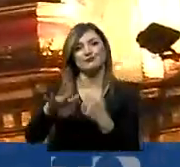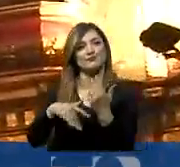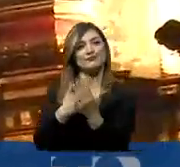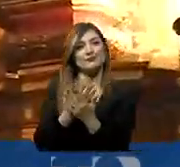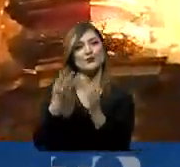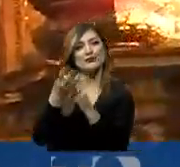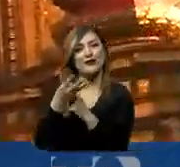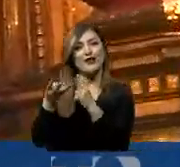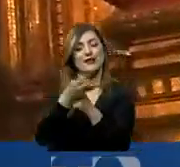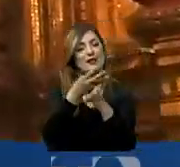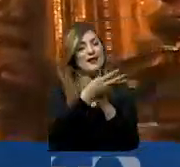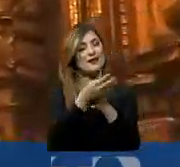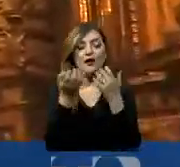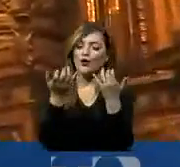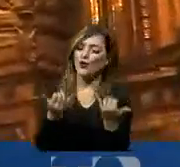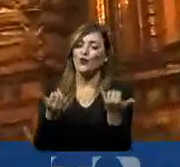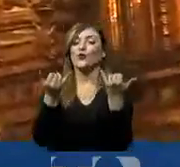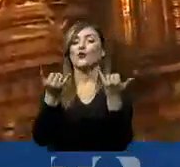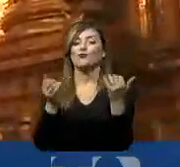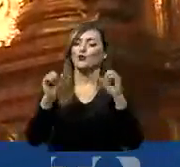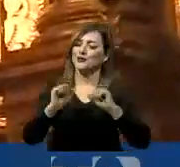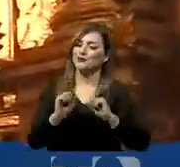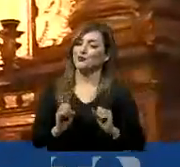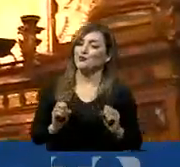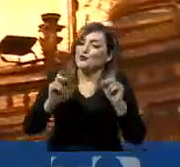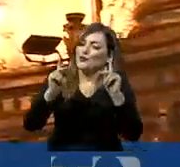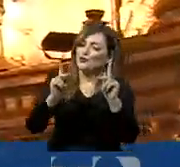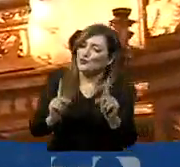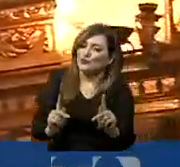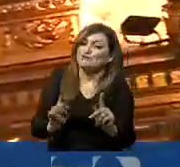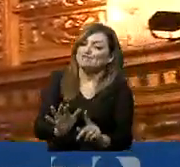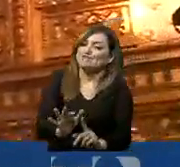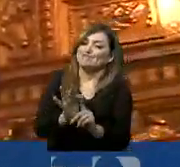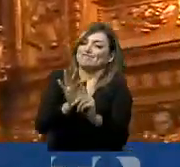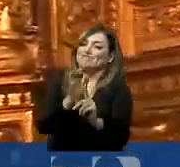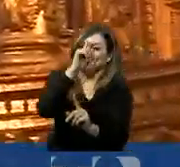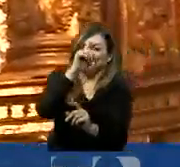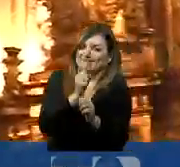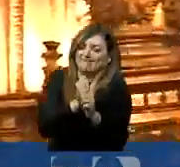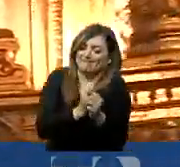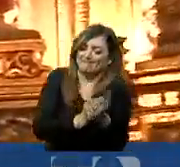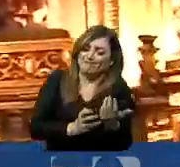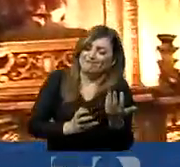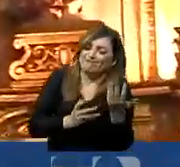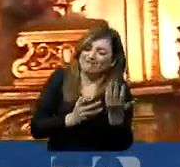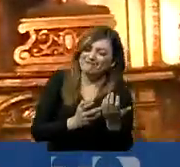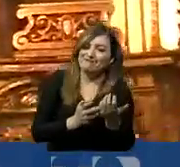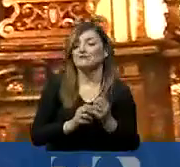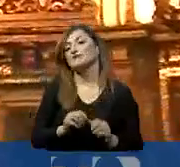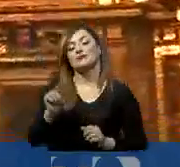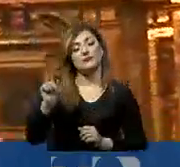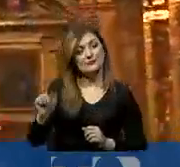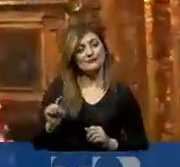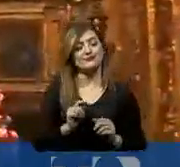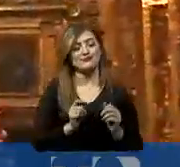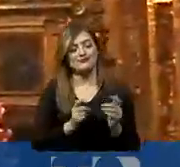se virtualizó. En cambio ahora tenemos la gracia, tenemos la fe, la esperanza que esta procesión va a traer la paz,